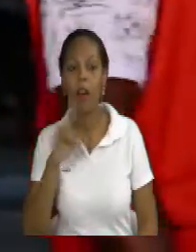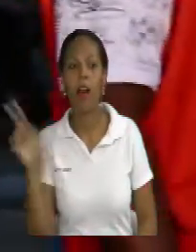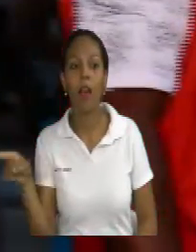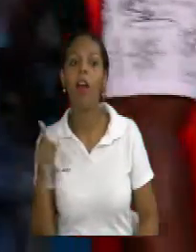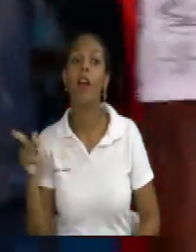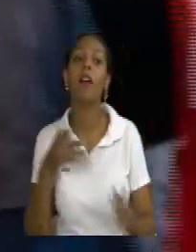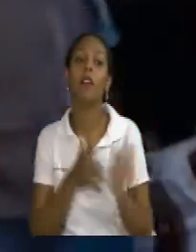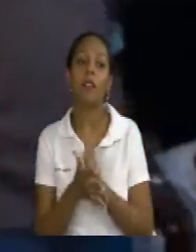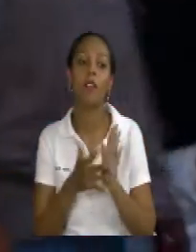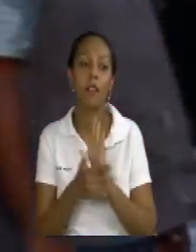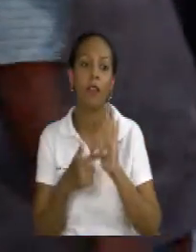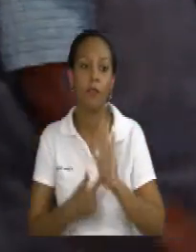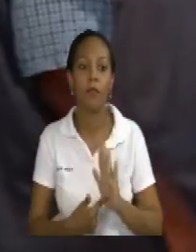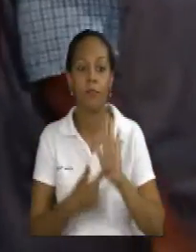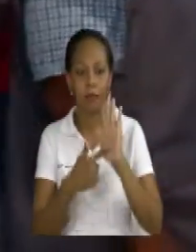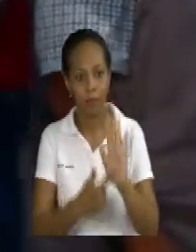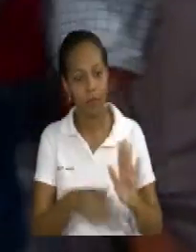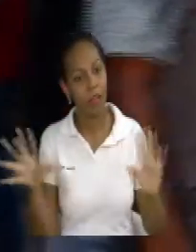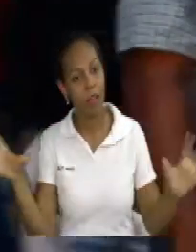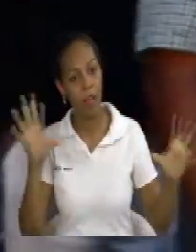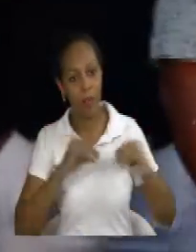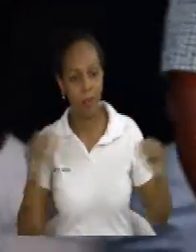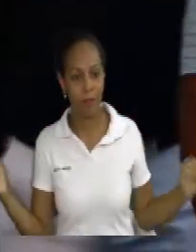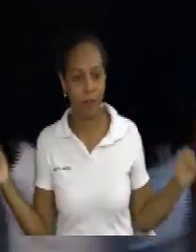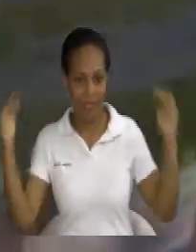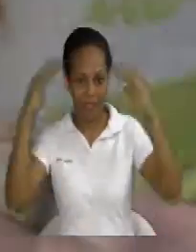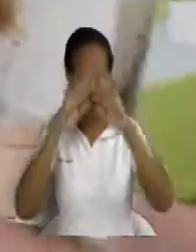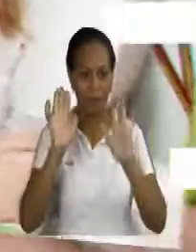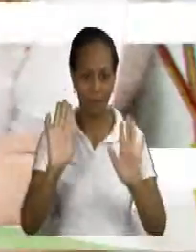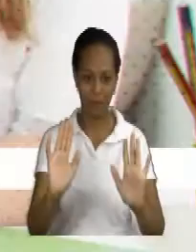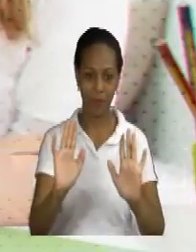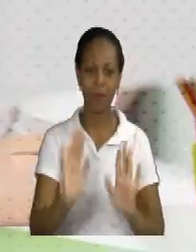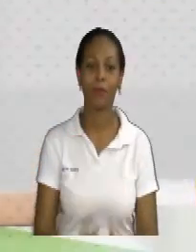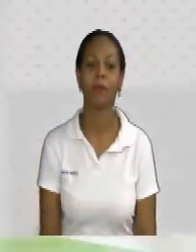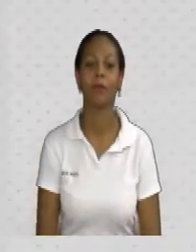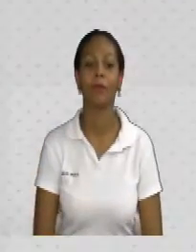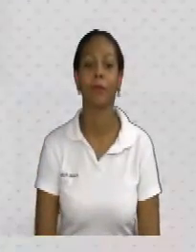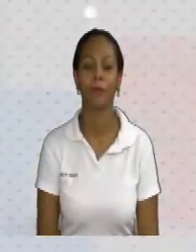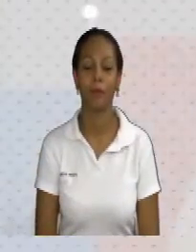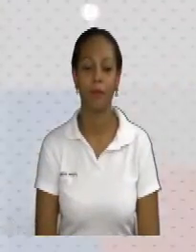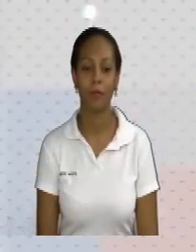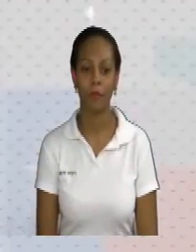su saludo a todos los televidentes de En Casa. Ya volvemos.